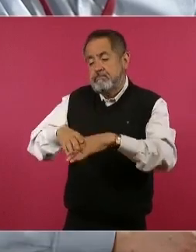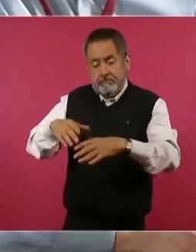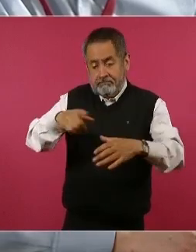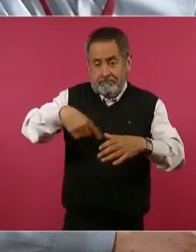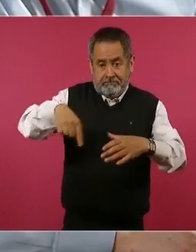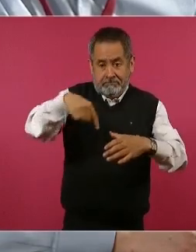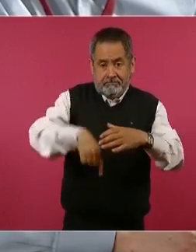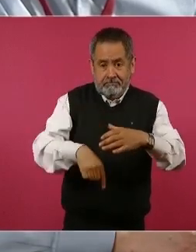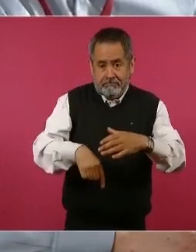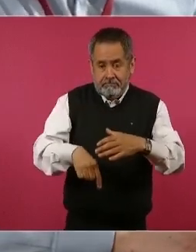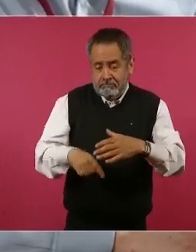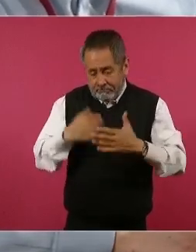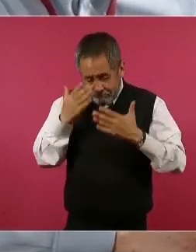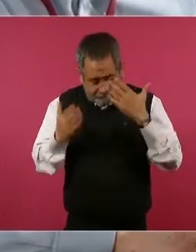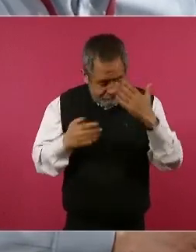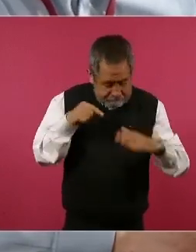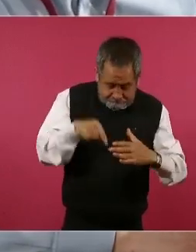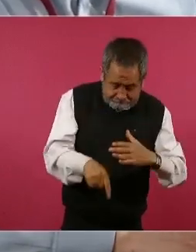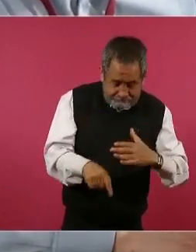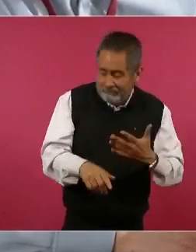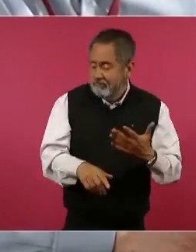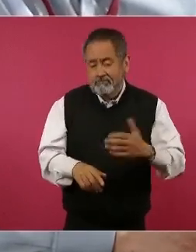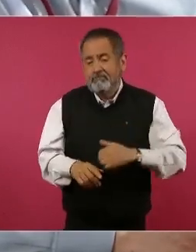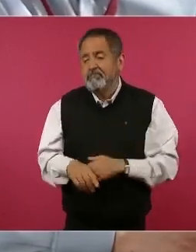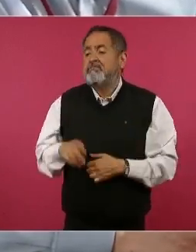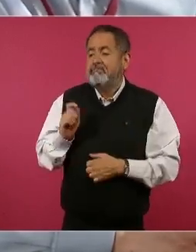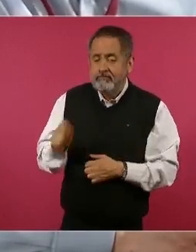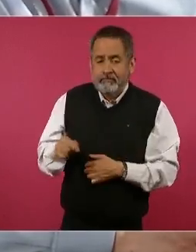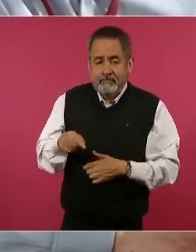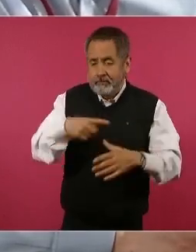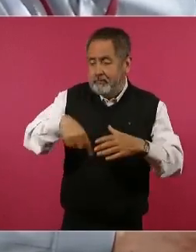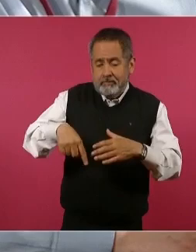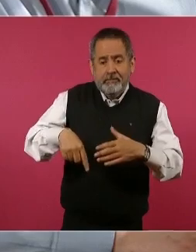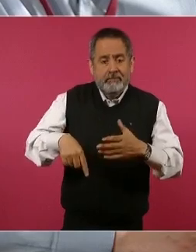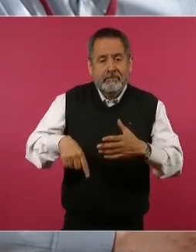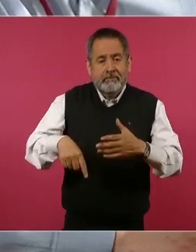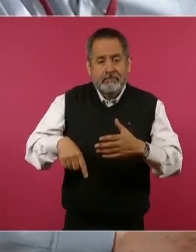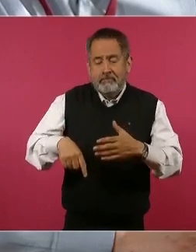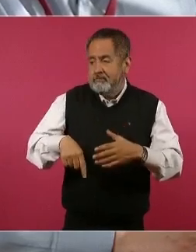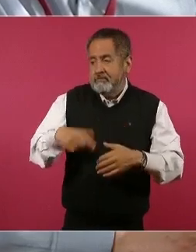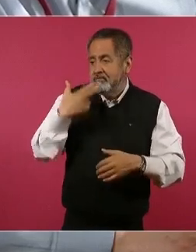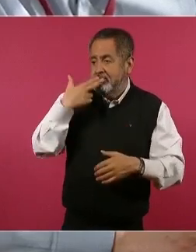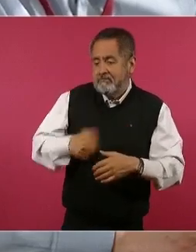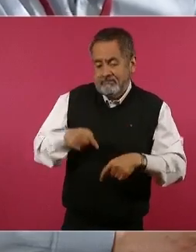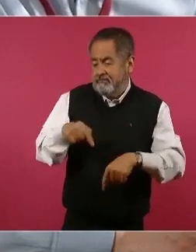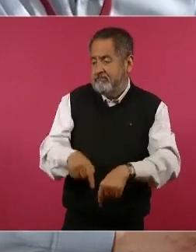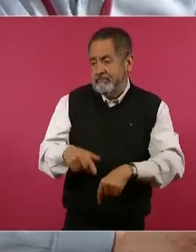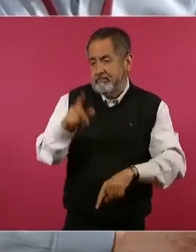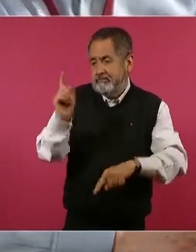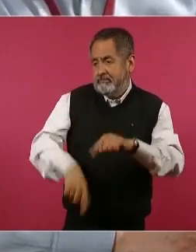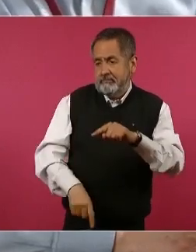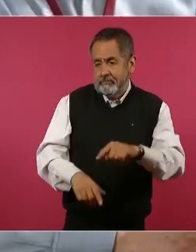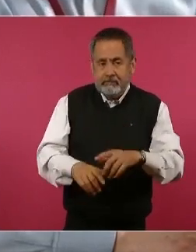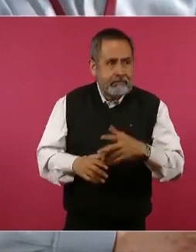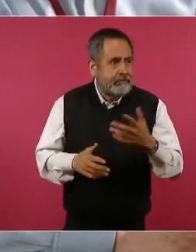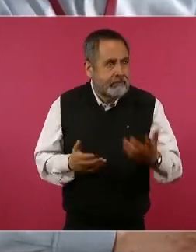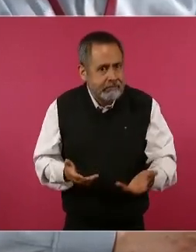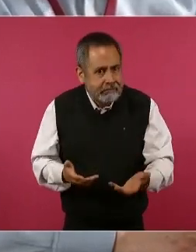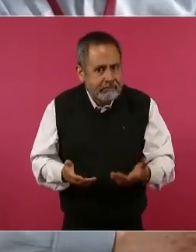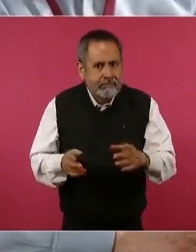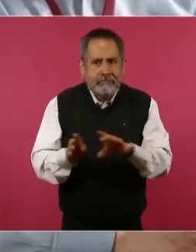¿saben qué? Ya hicimos los estudios y ¿qué creen? Su pozo de agua no sirve. Y pues ahora